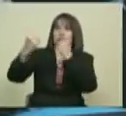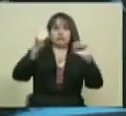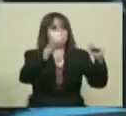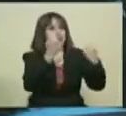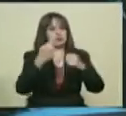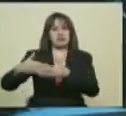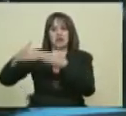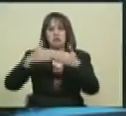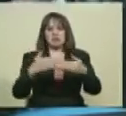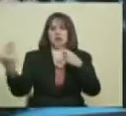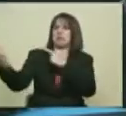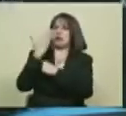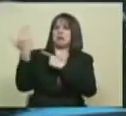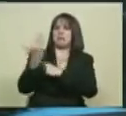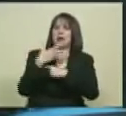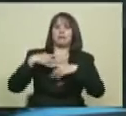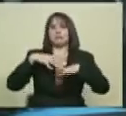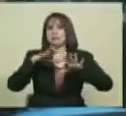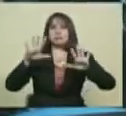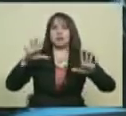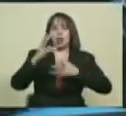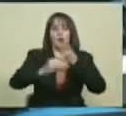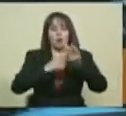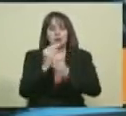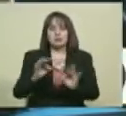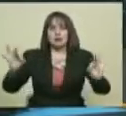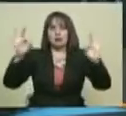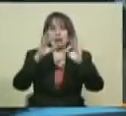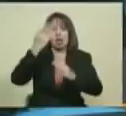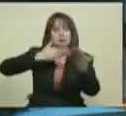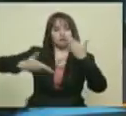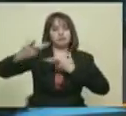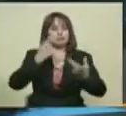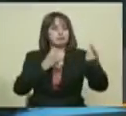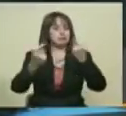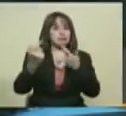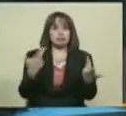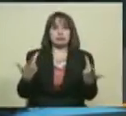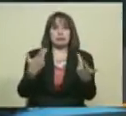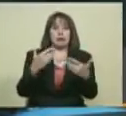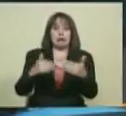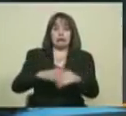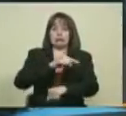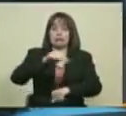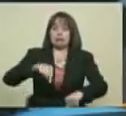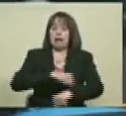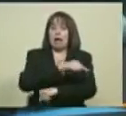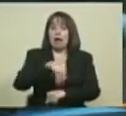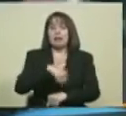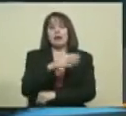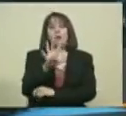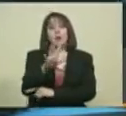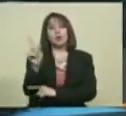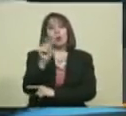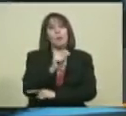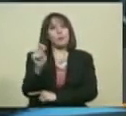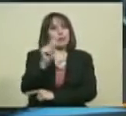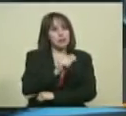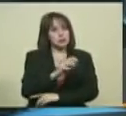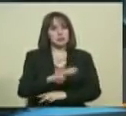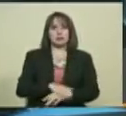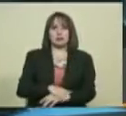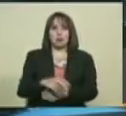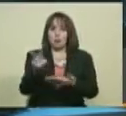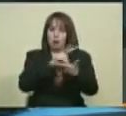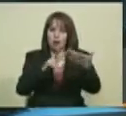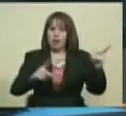estadounidense imposibilita que se hagan efectivas las transacciones y ello produce un retraso de 4 meses. Nada más voy a leer